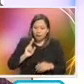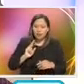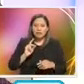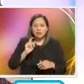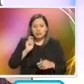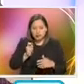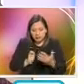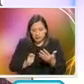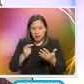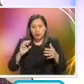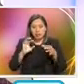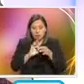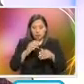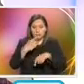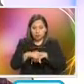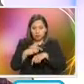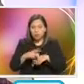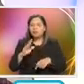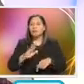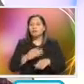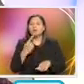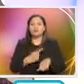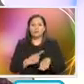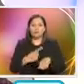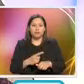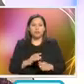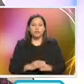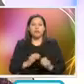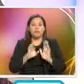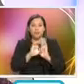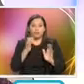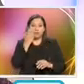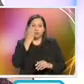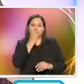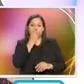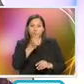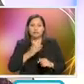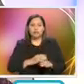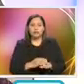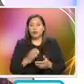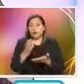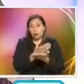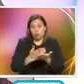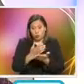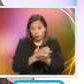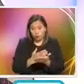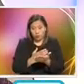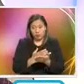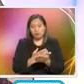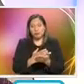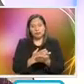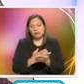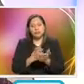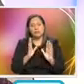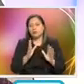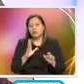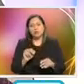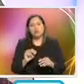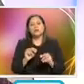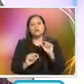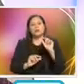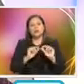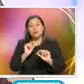factores de riesgo que llevan a la enfermedad. Sí. ¿Sí? Quiero comentarles que no hay una curación del proceso, ¿no? ¿Esto va a ir